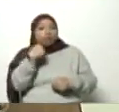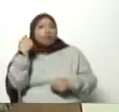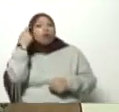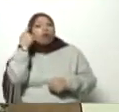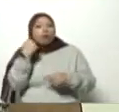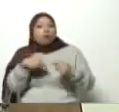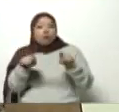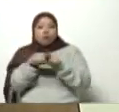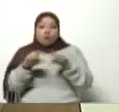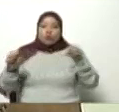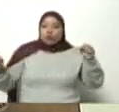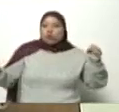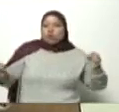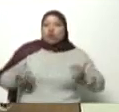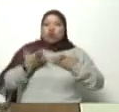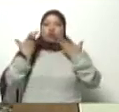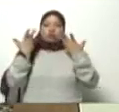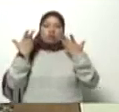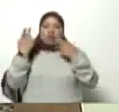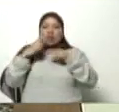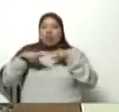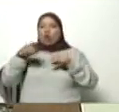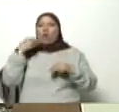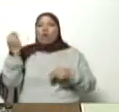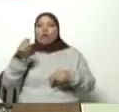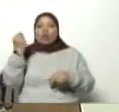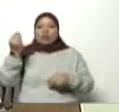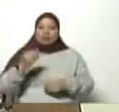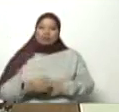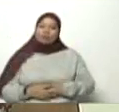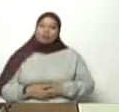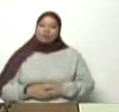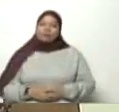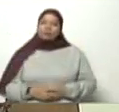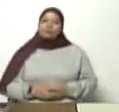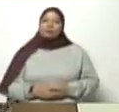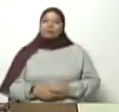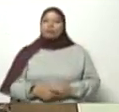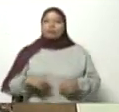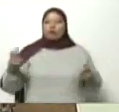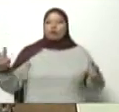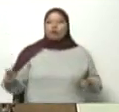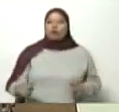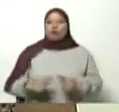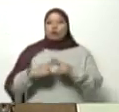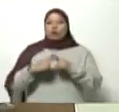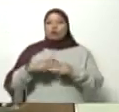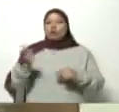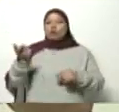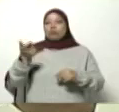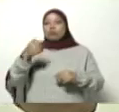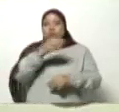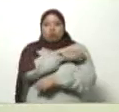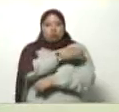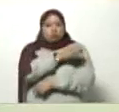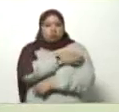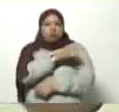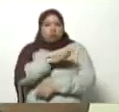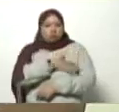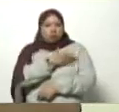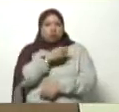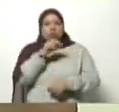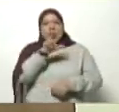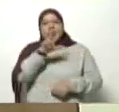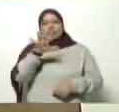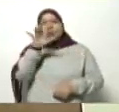su espíritu es de una joven. Usted se encuentra en la oposición, jóvenes de 35